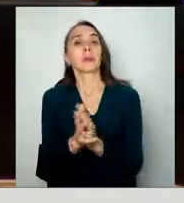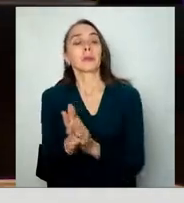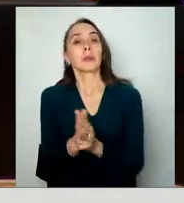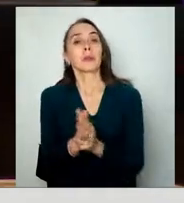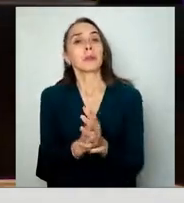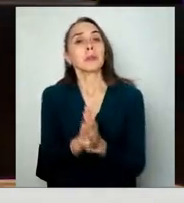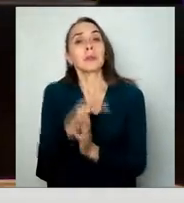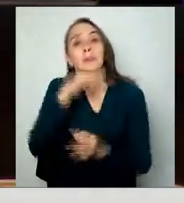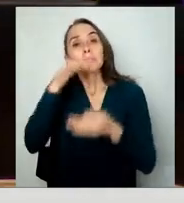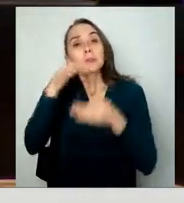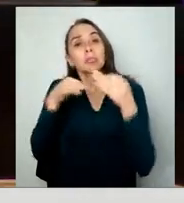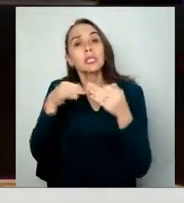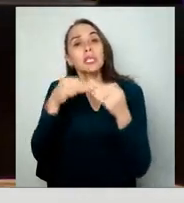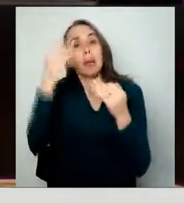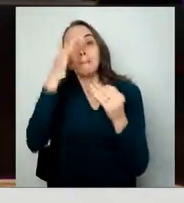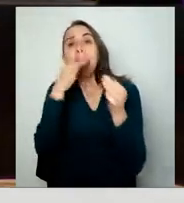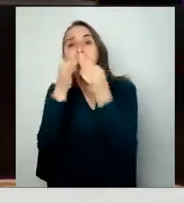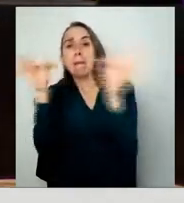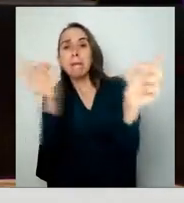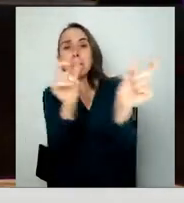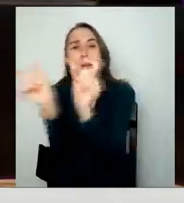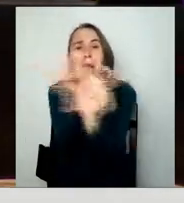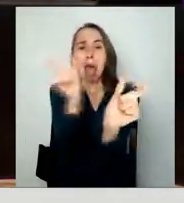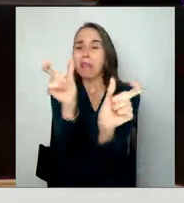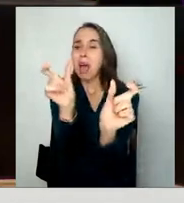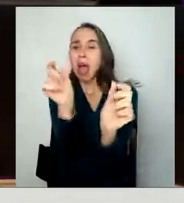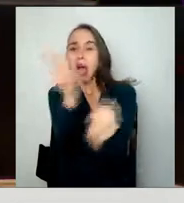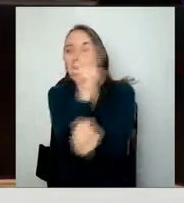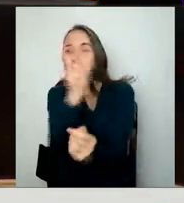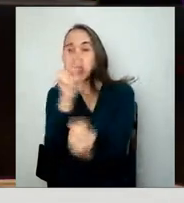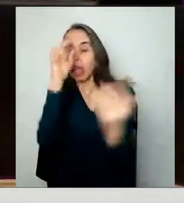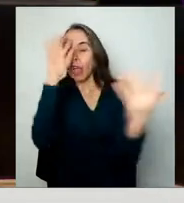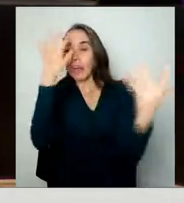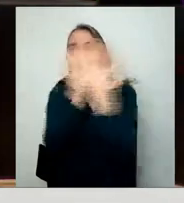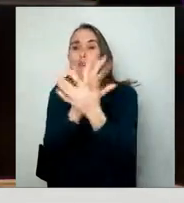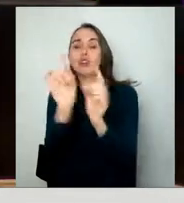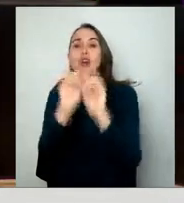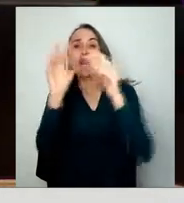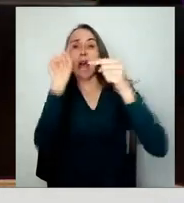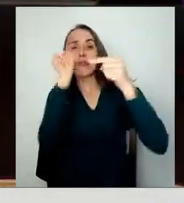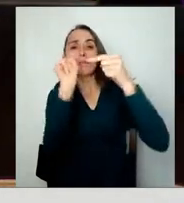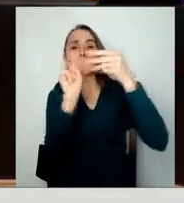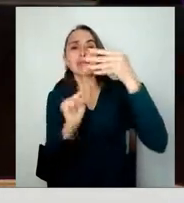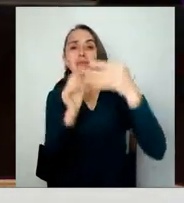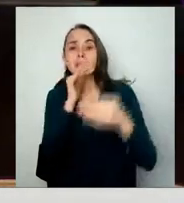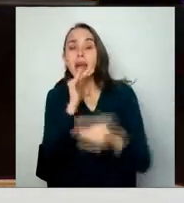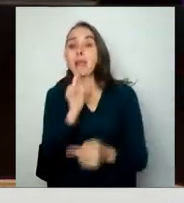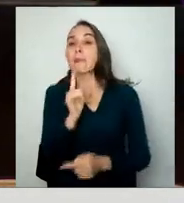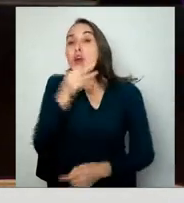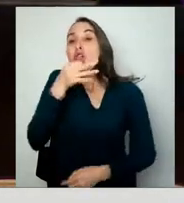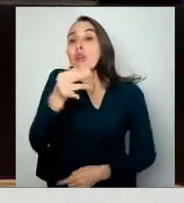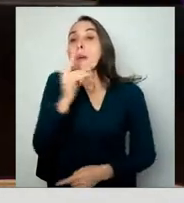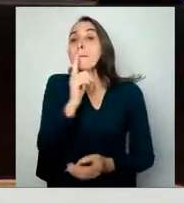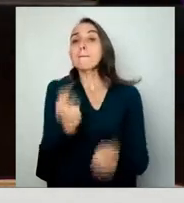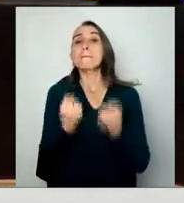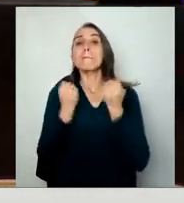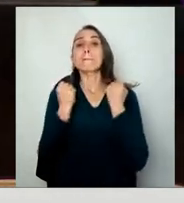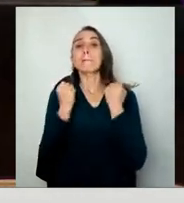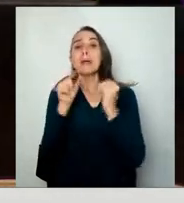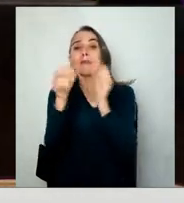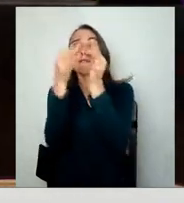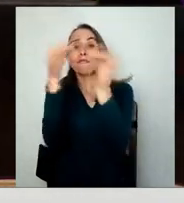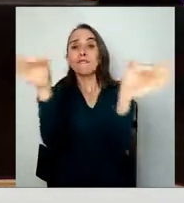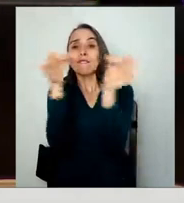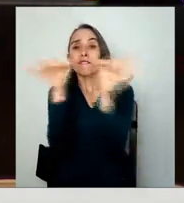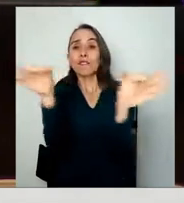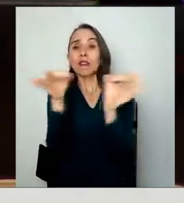hay una mala redacción que es confusa que es poco taxativa pero se omite que es una redacción que viene